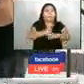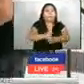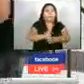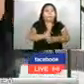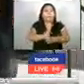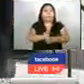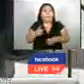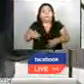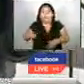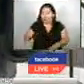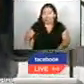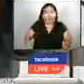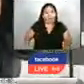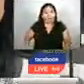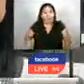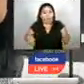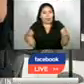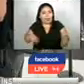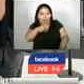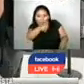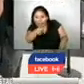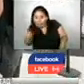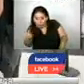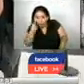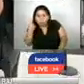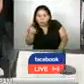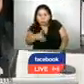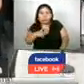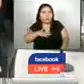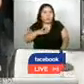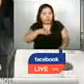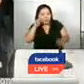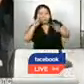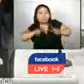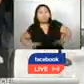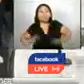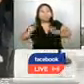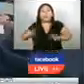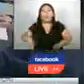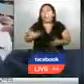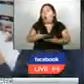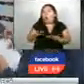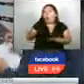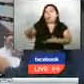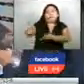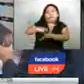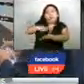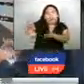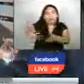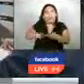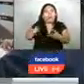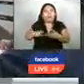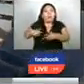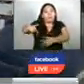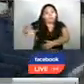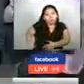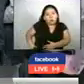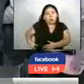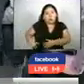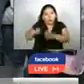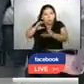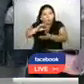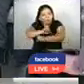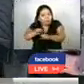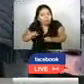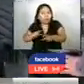de que en los equipajes de cada uno de los pasajeros no vengan mercancías prohibidas, tales como armas, municiones